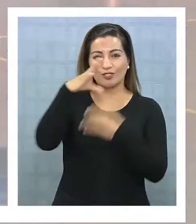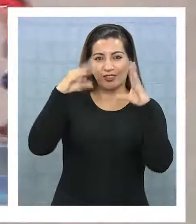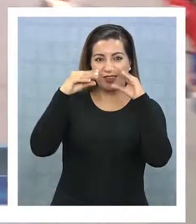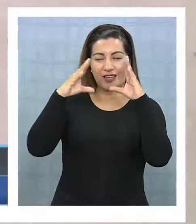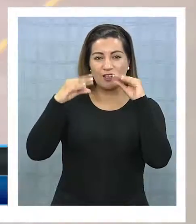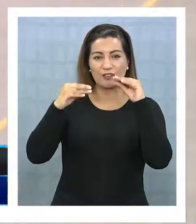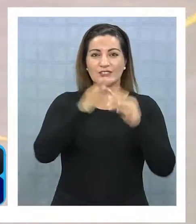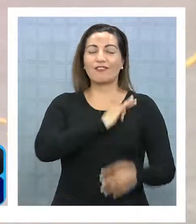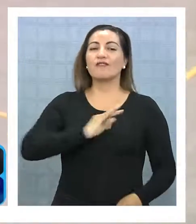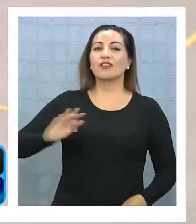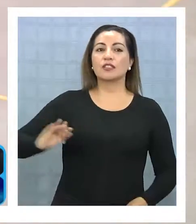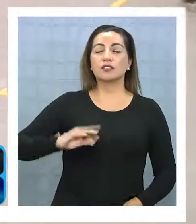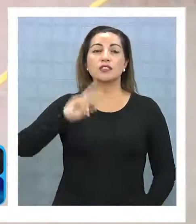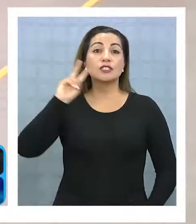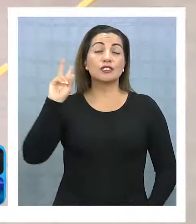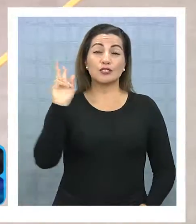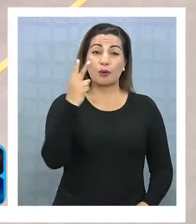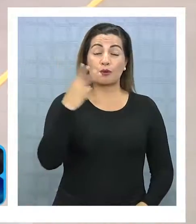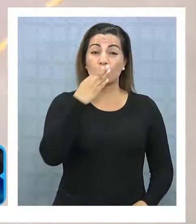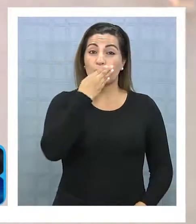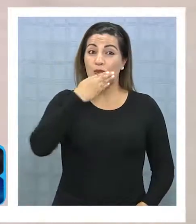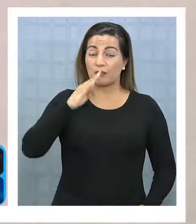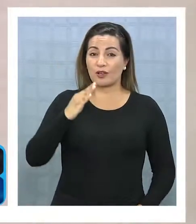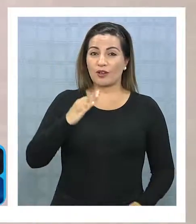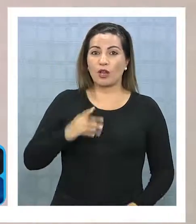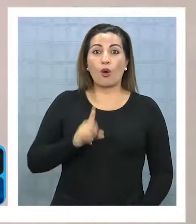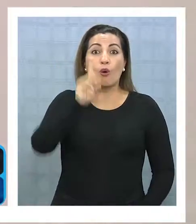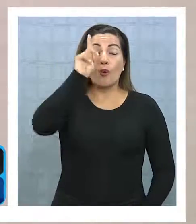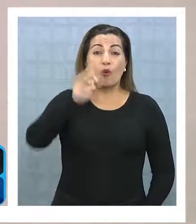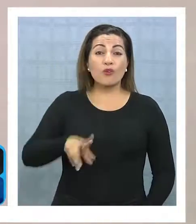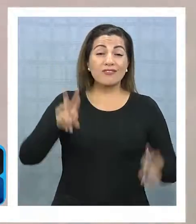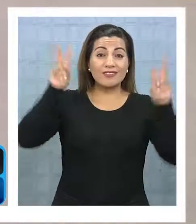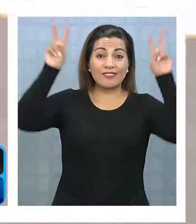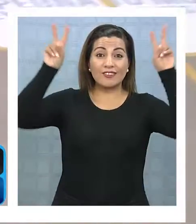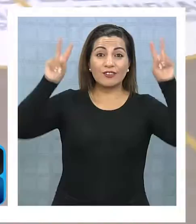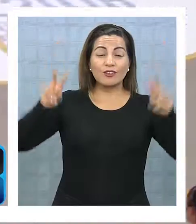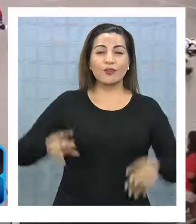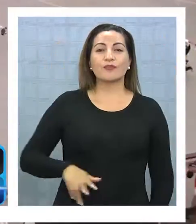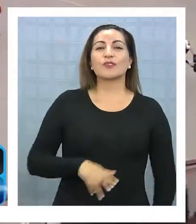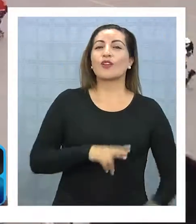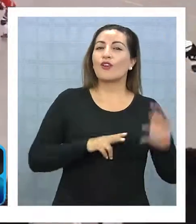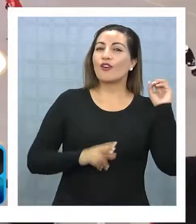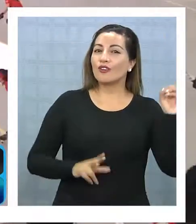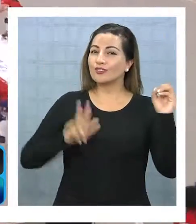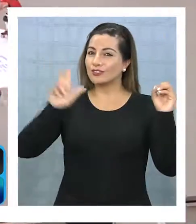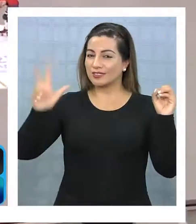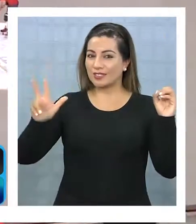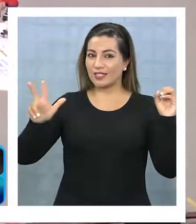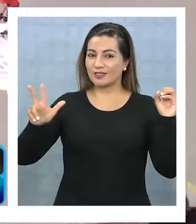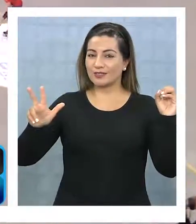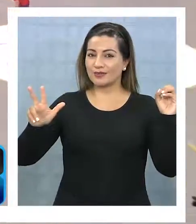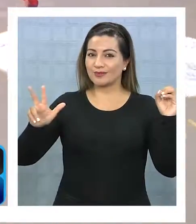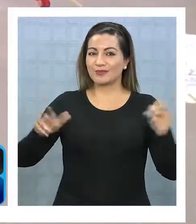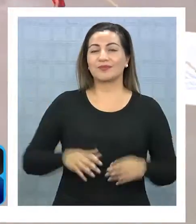que avanzó como segundo mejor tercero, cuya única victoria fue el 8 a 0 del debut ante Sudáfrica.